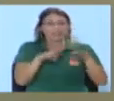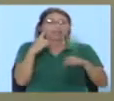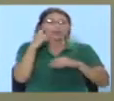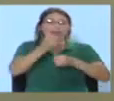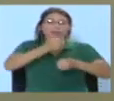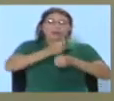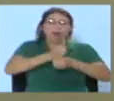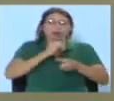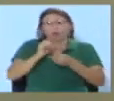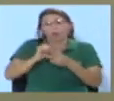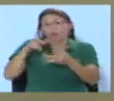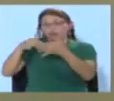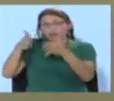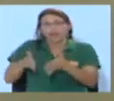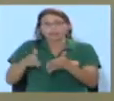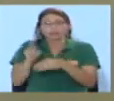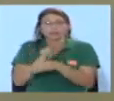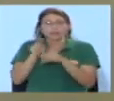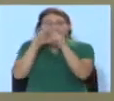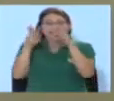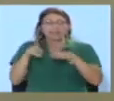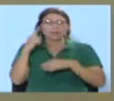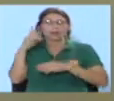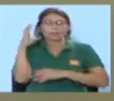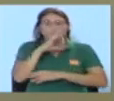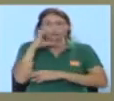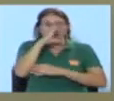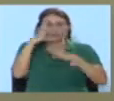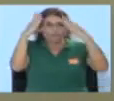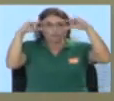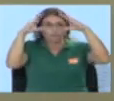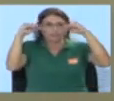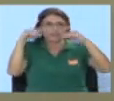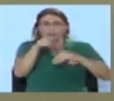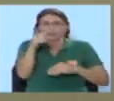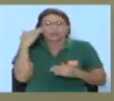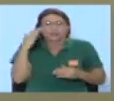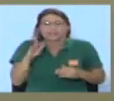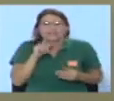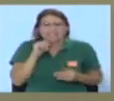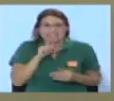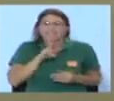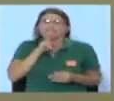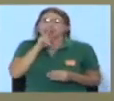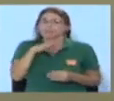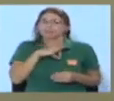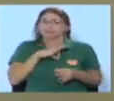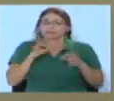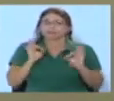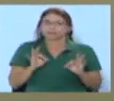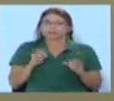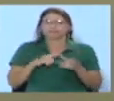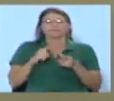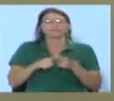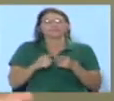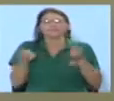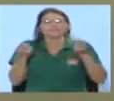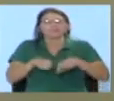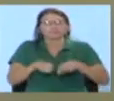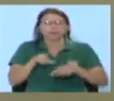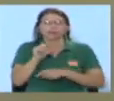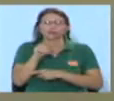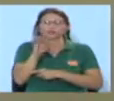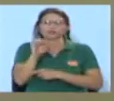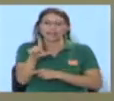para poder buscar información. Usted no tiene certeza. Entonces, ¿qué es lo que pasa? Que en realidad lo que debería estar haciendo Sutel a través de